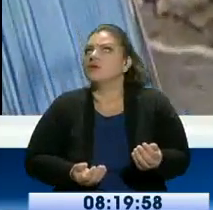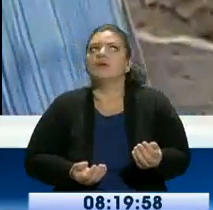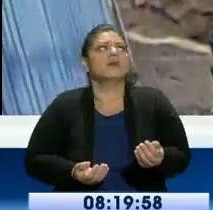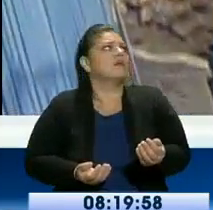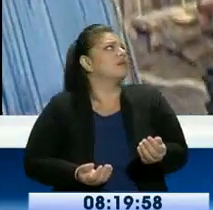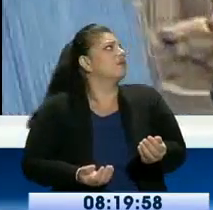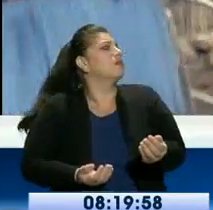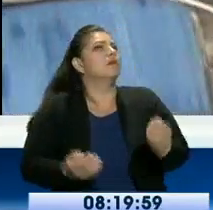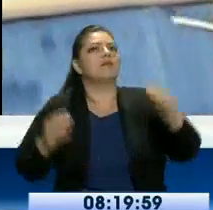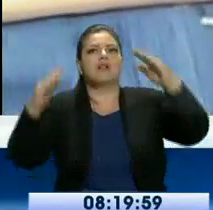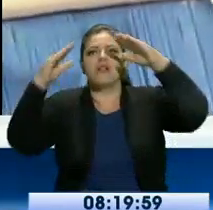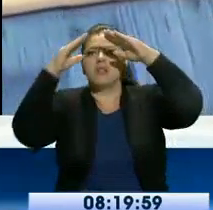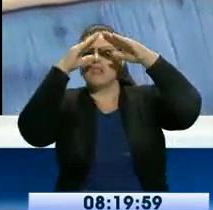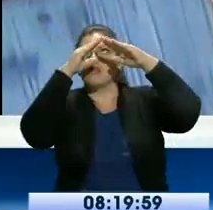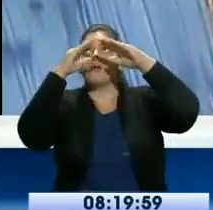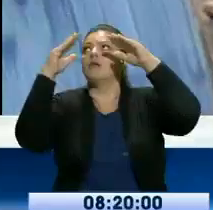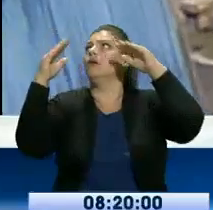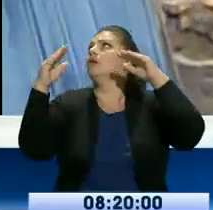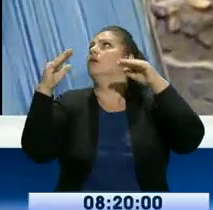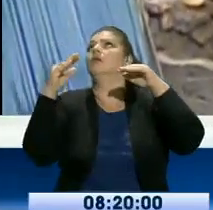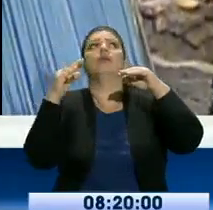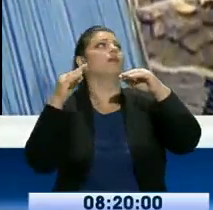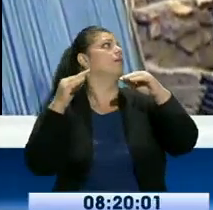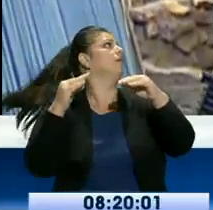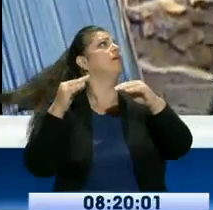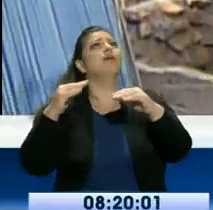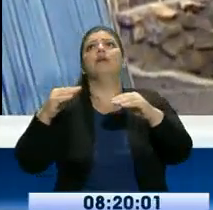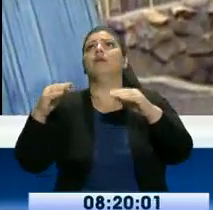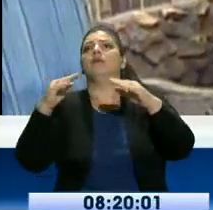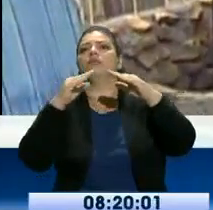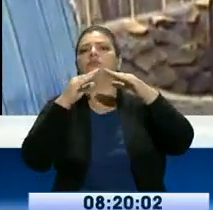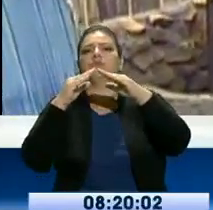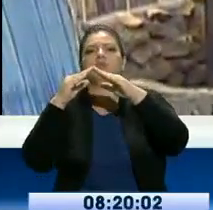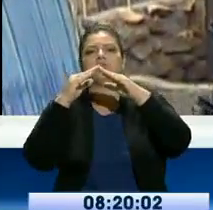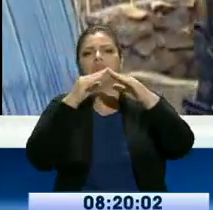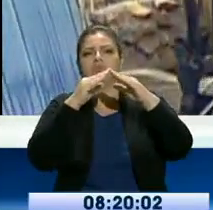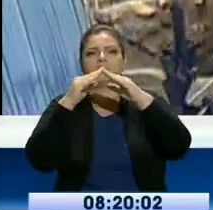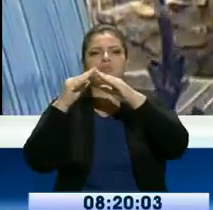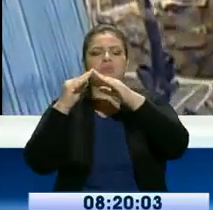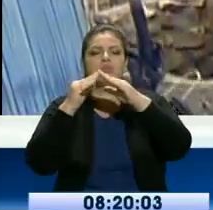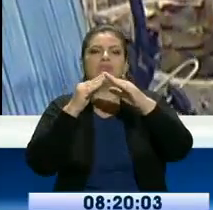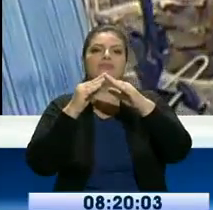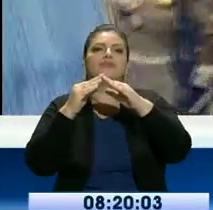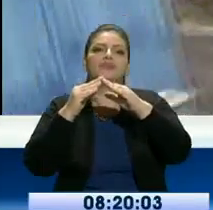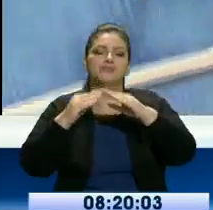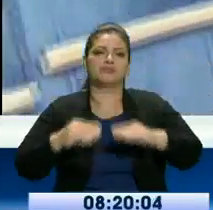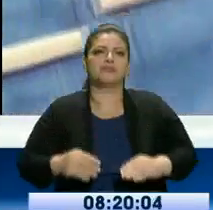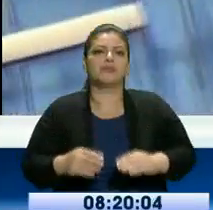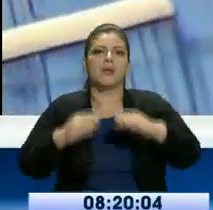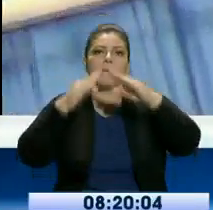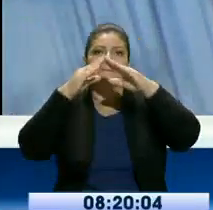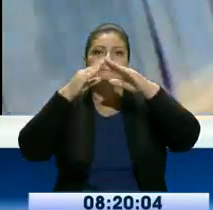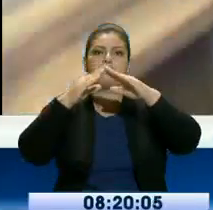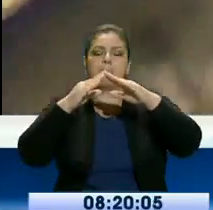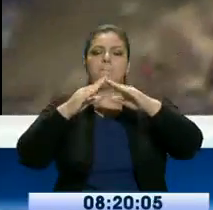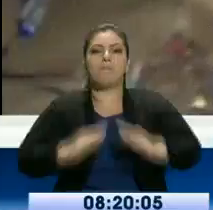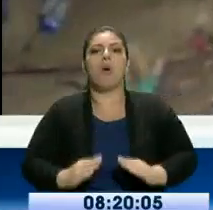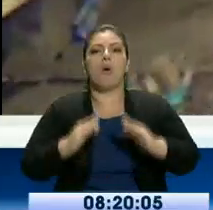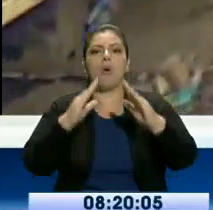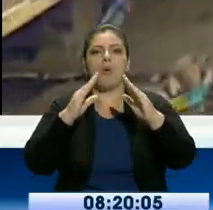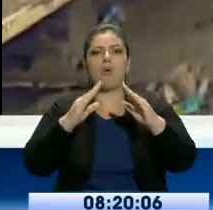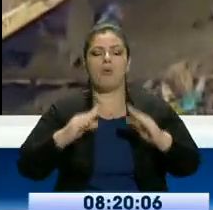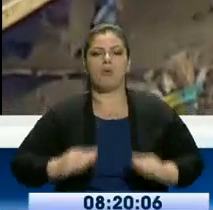cable de 220 voltios, miren cómo quedó, se arrancó del cable principal que está aquí junto al poste y provocó